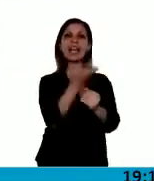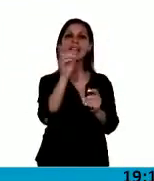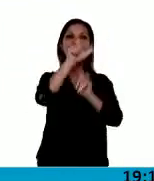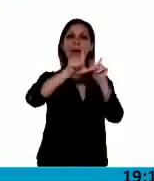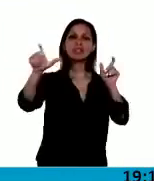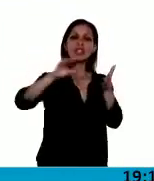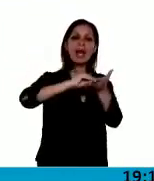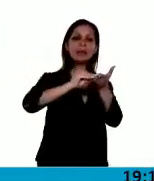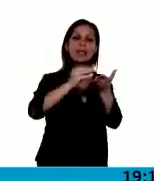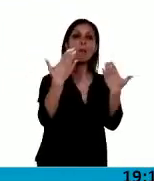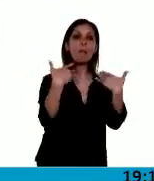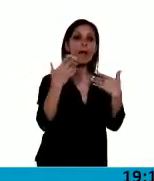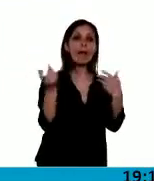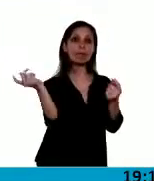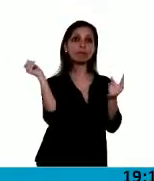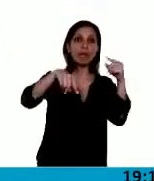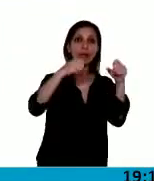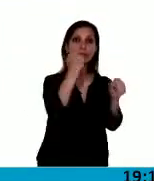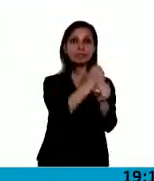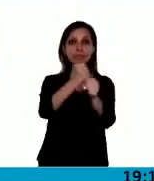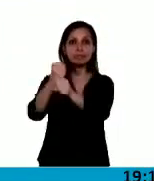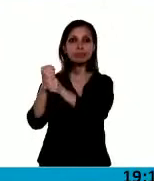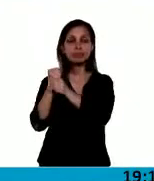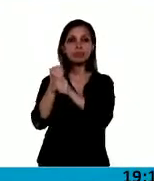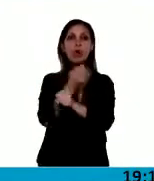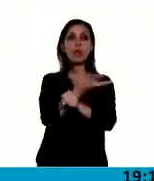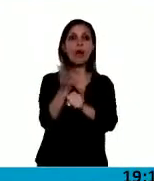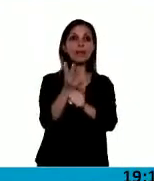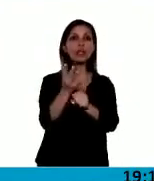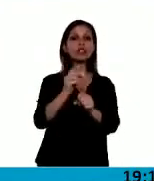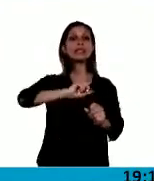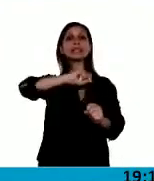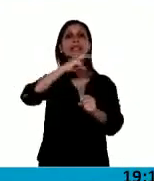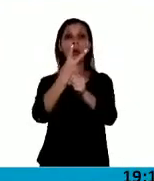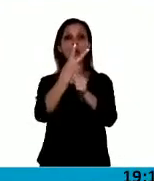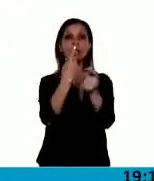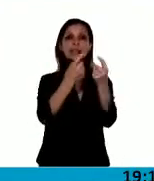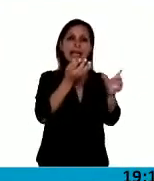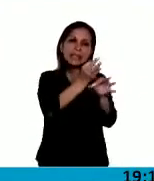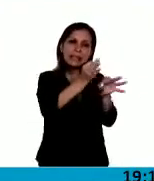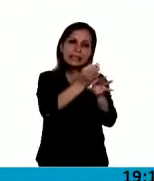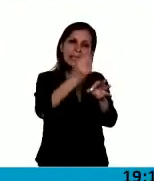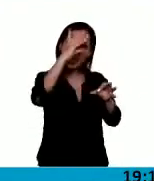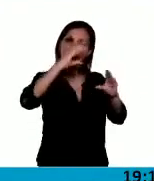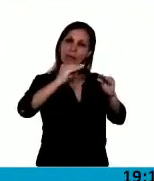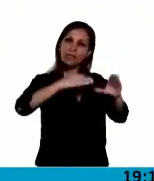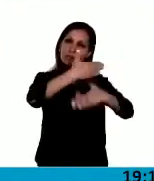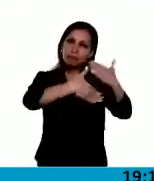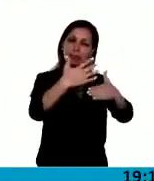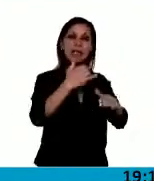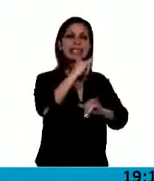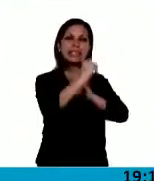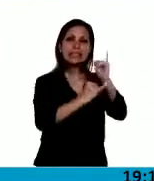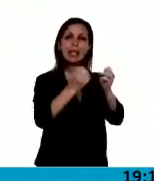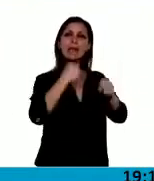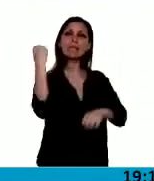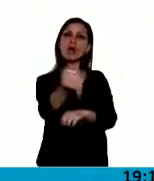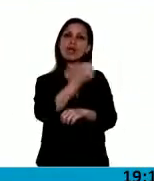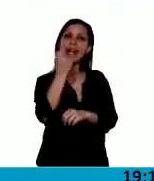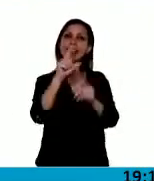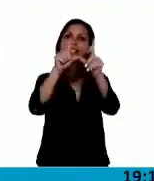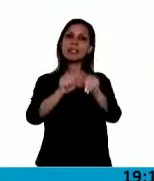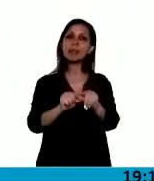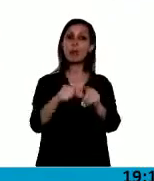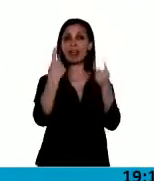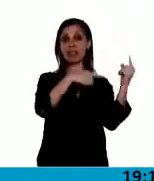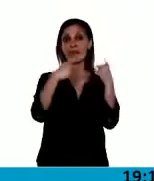para cargar datos en segundo lugar capacitarlos explicarles la importancia del dato estadística porque no es lo mismo 3 mil